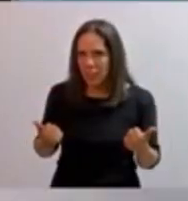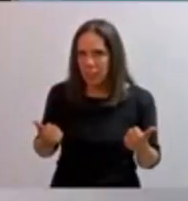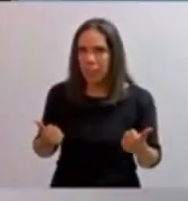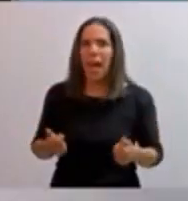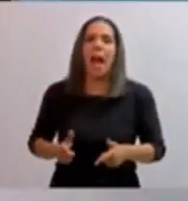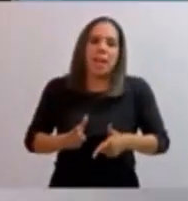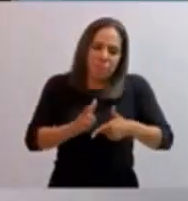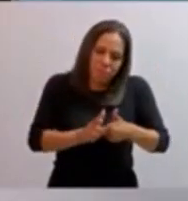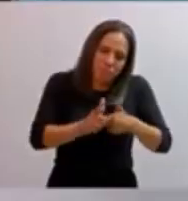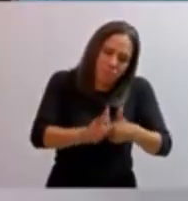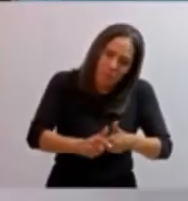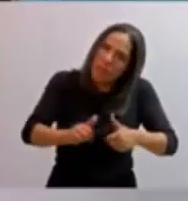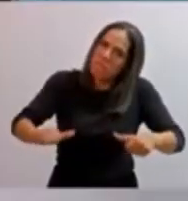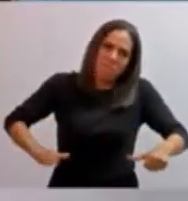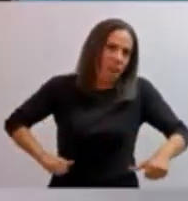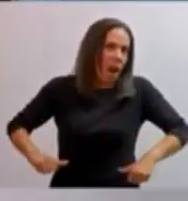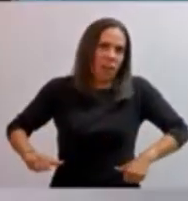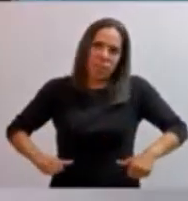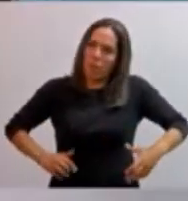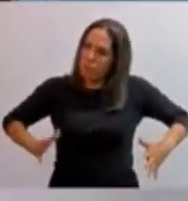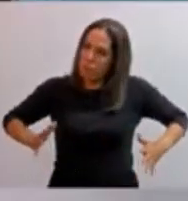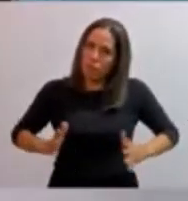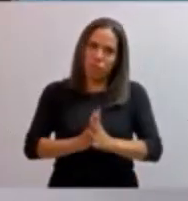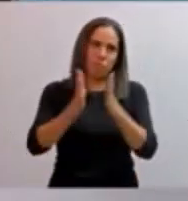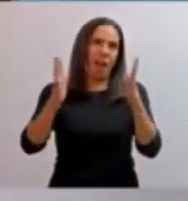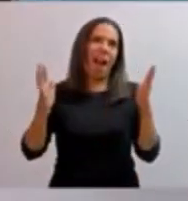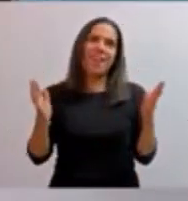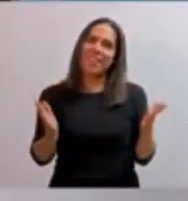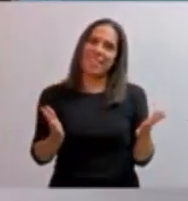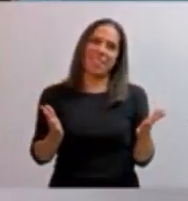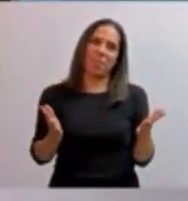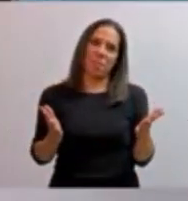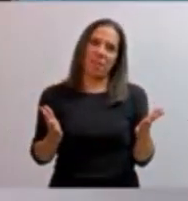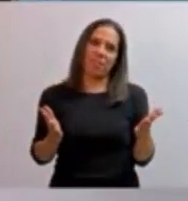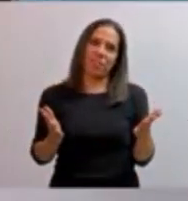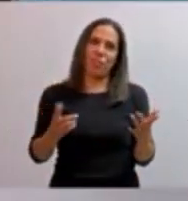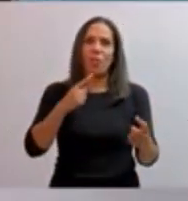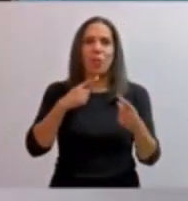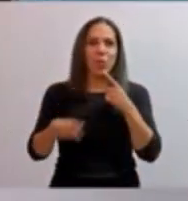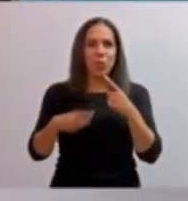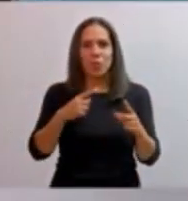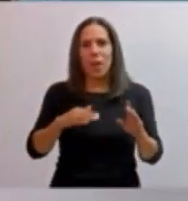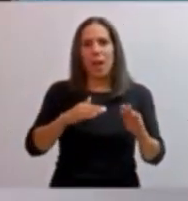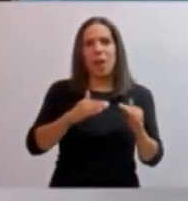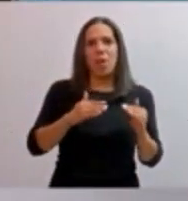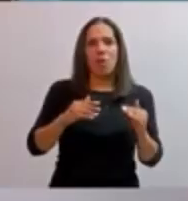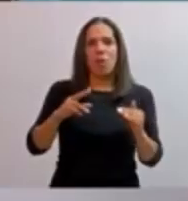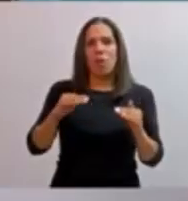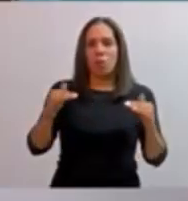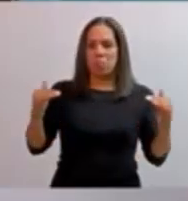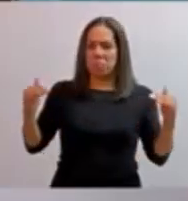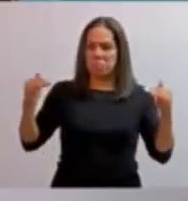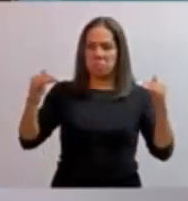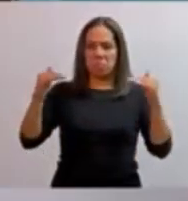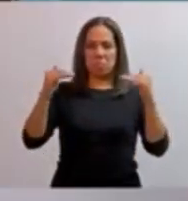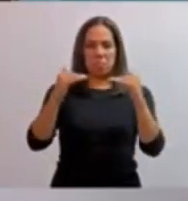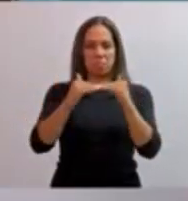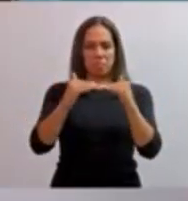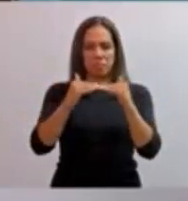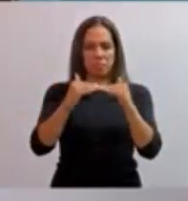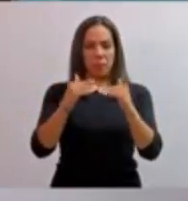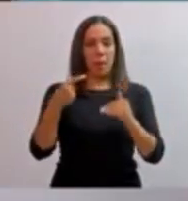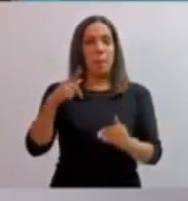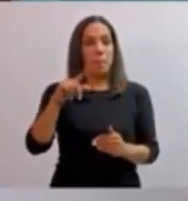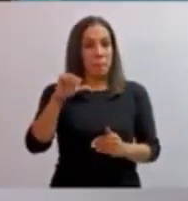continua en donde se genera el conocimiento y un diálogo compartido horizontal. Finalmente, quiero reconocer